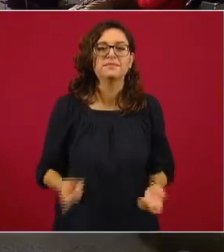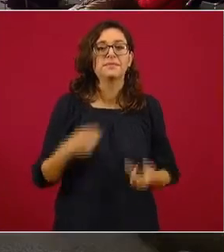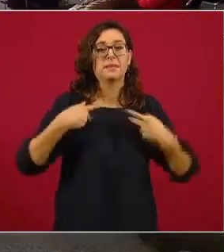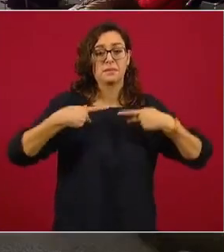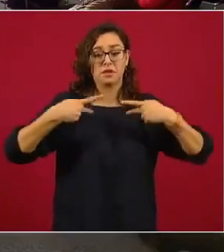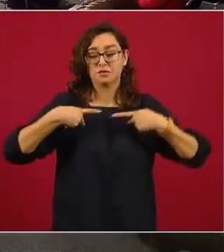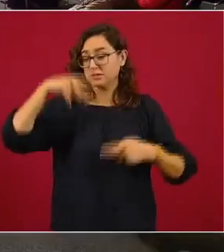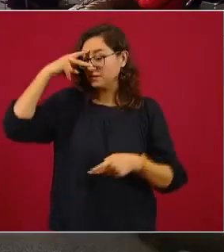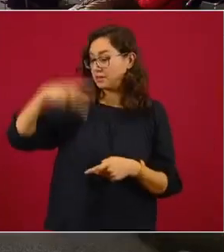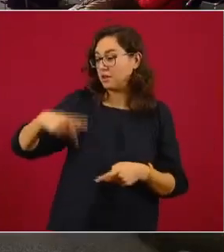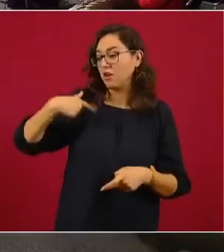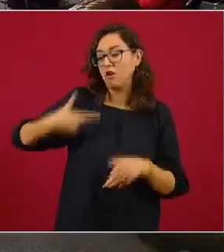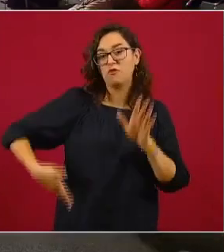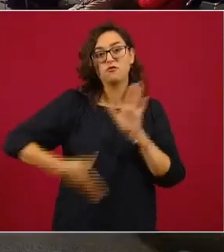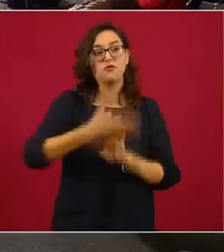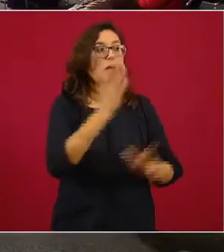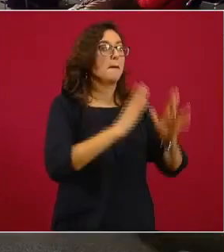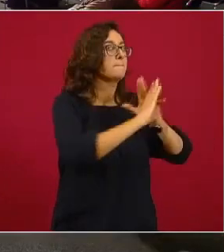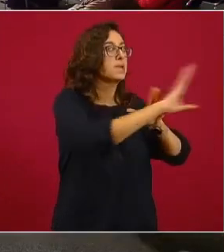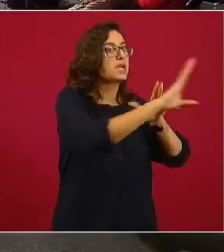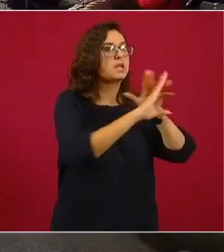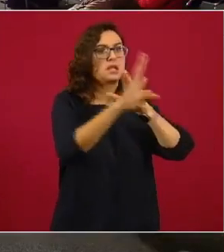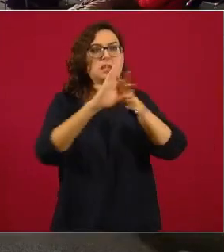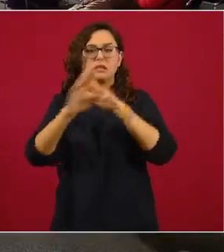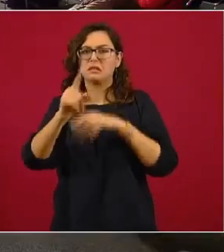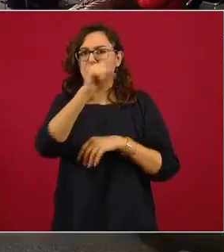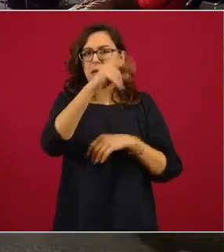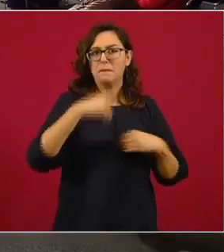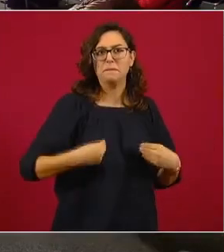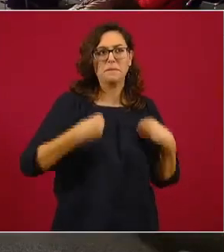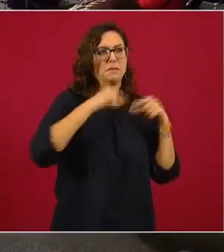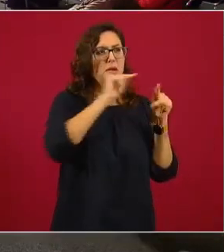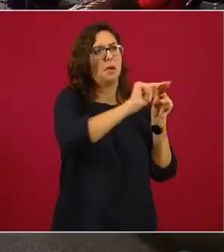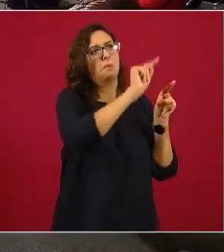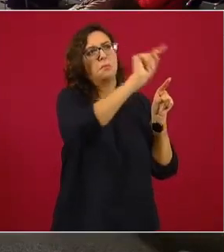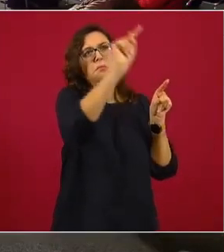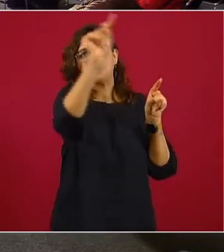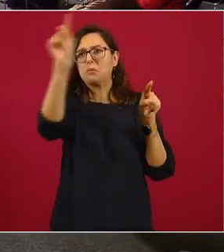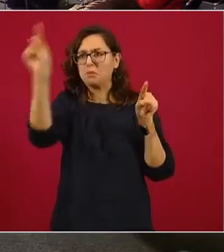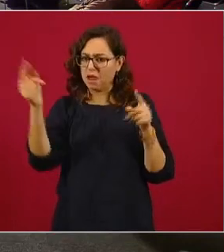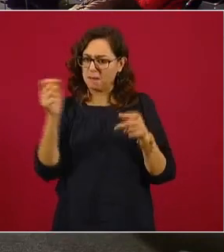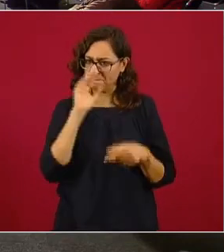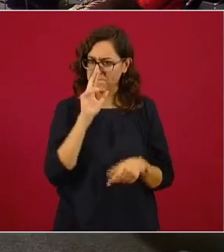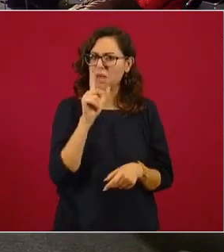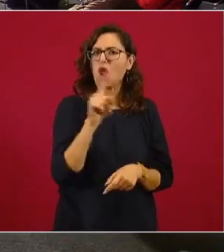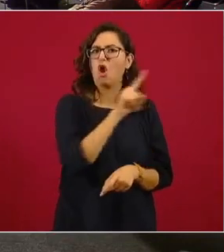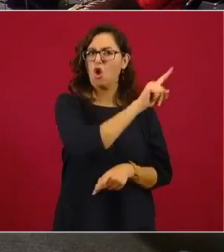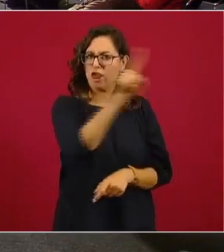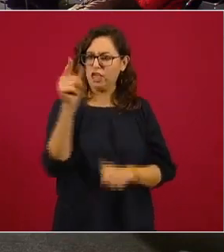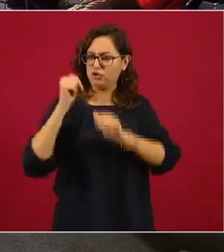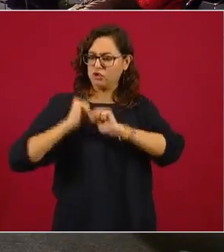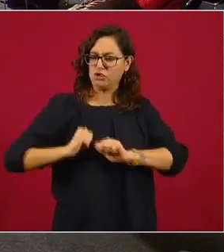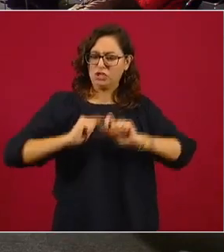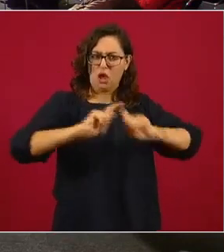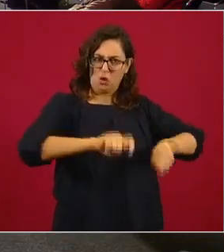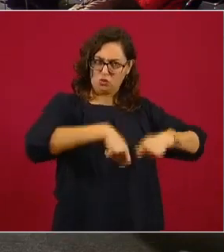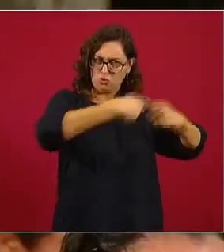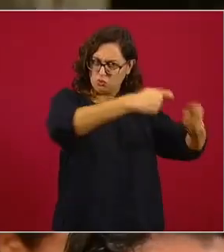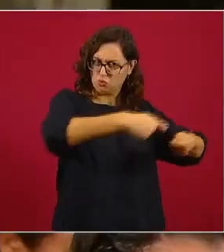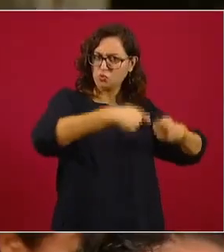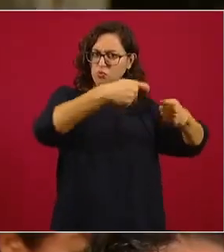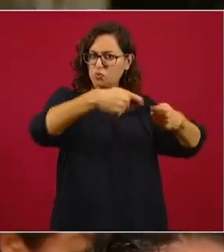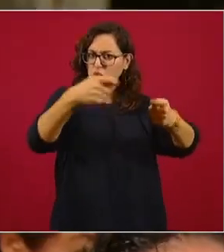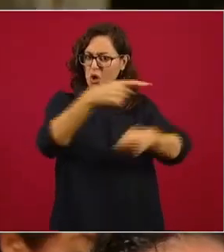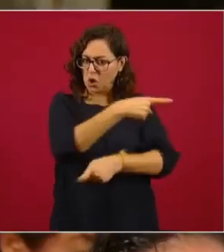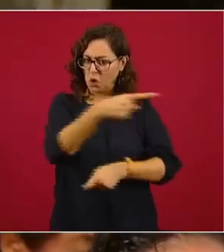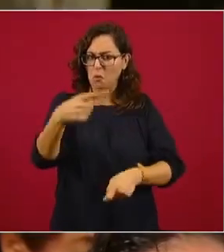Son ellos los que conocen a los demás y saben las necesidades de cada uno. Más que un quién es quién en los consulados, son